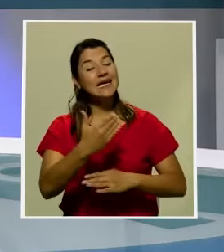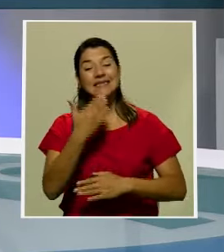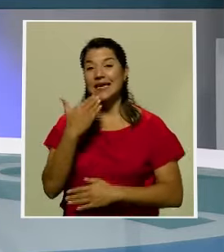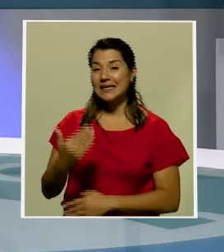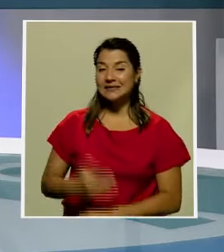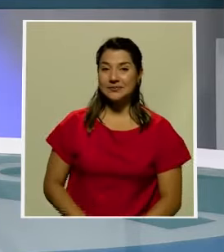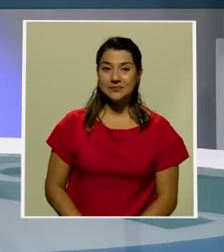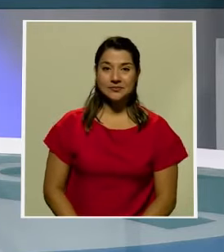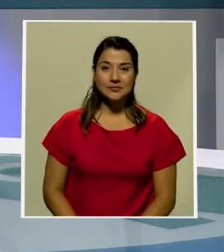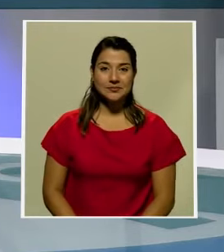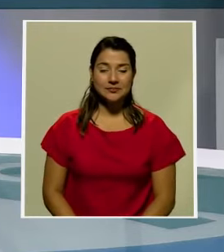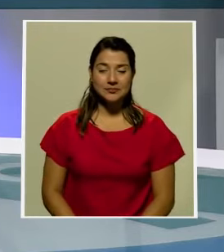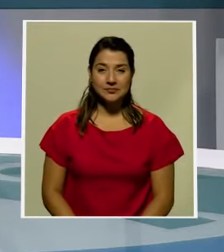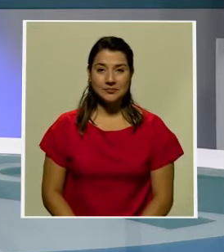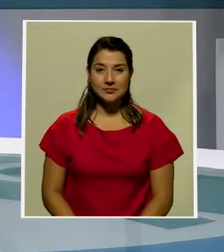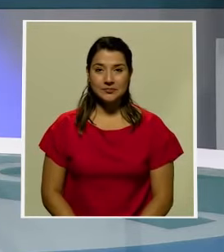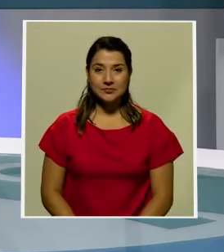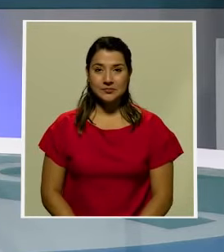Gracias.